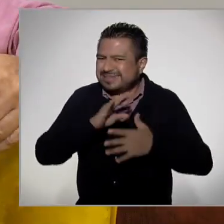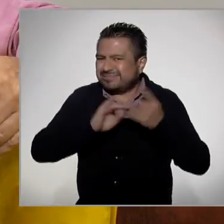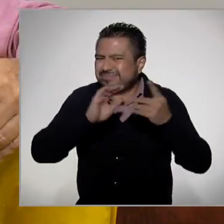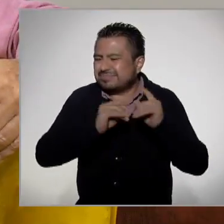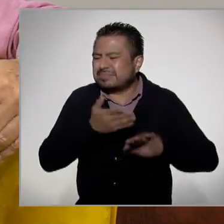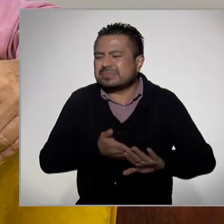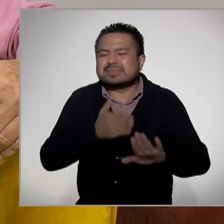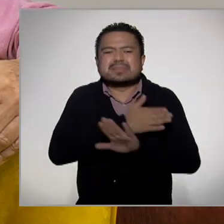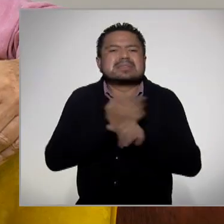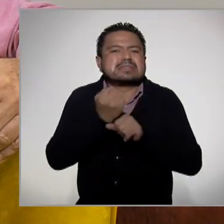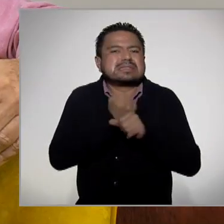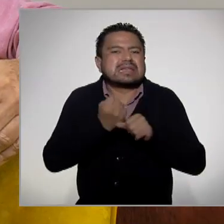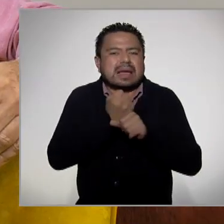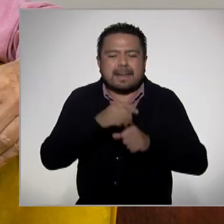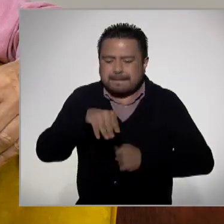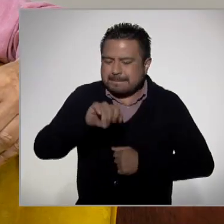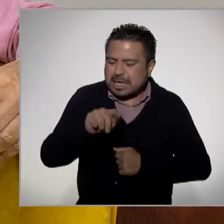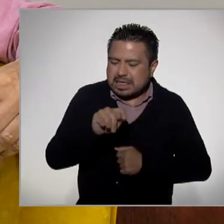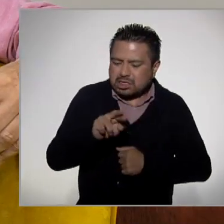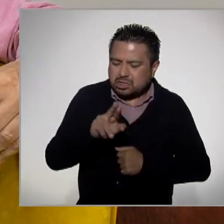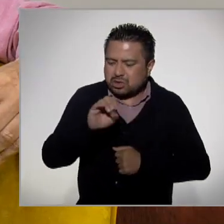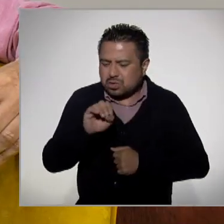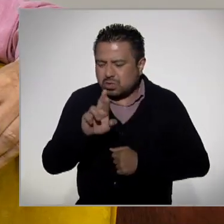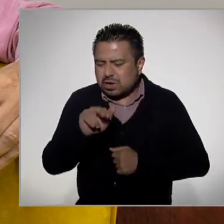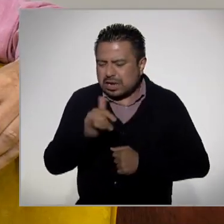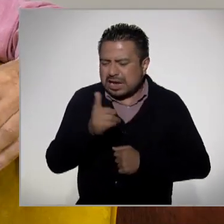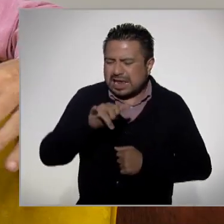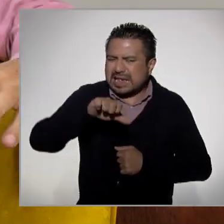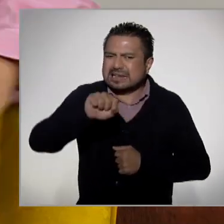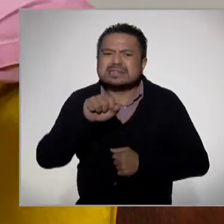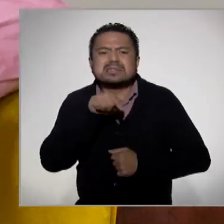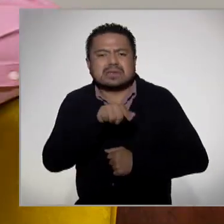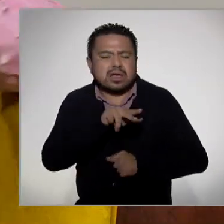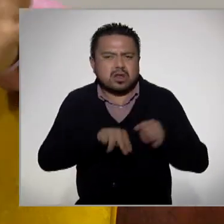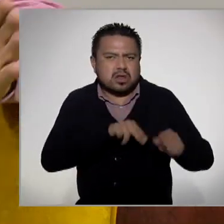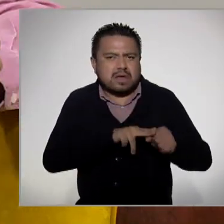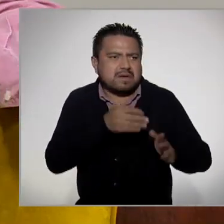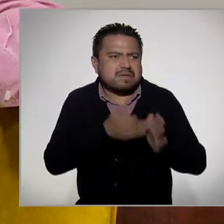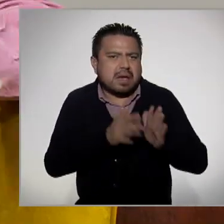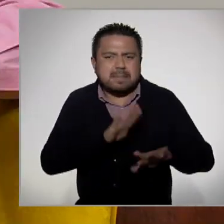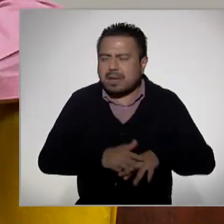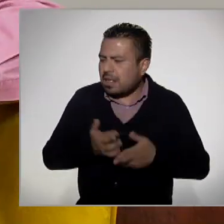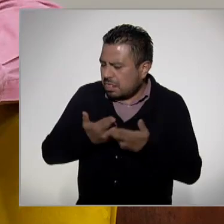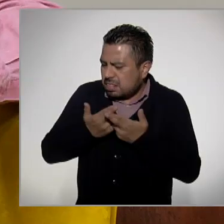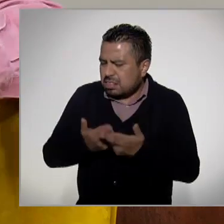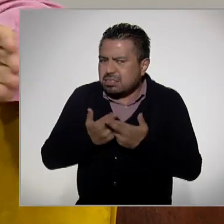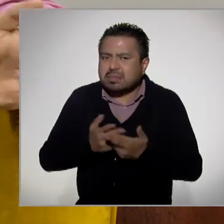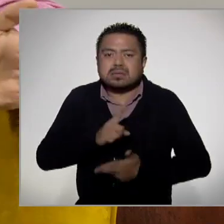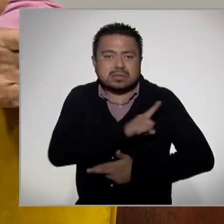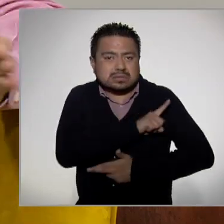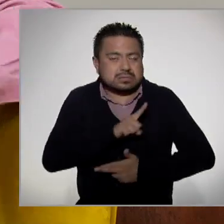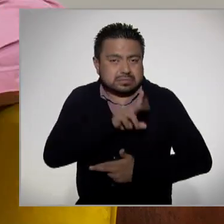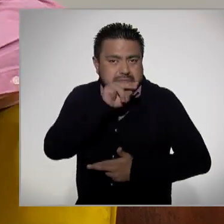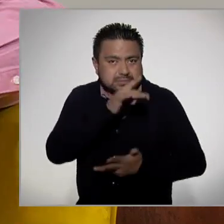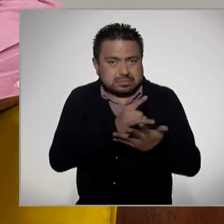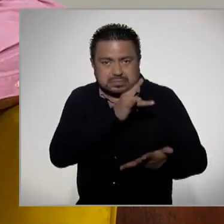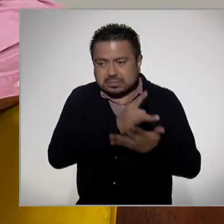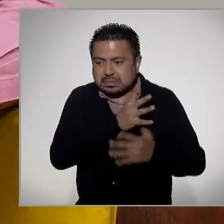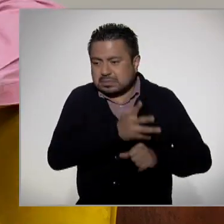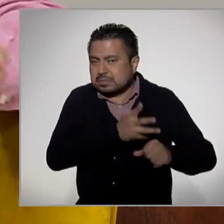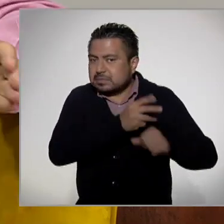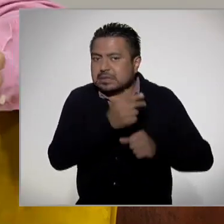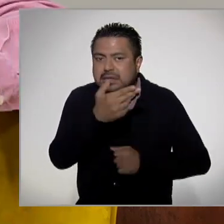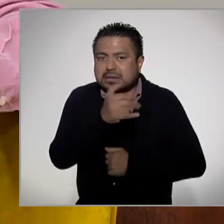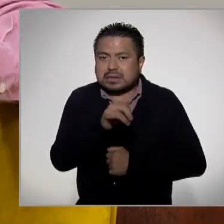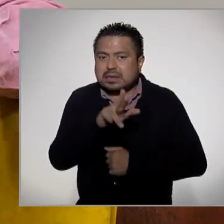sangrados metrorragia se llaman sangrados uterinos anormales muy abundantes y hay que ver no solo suplementar de